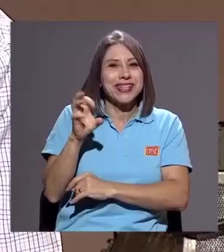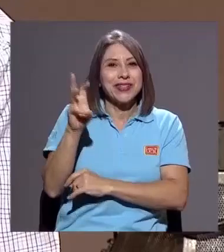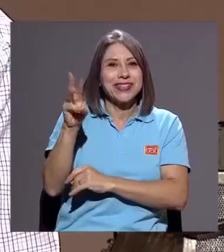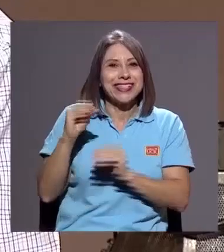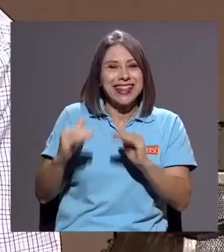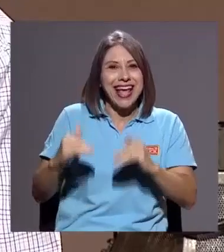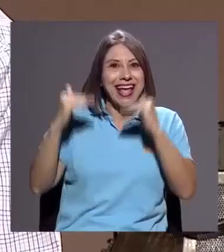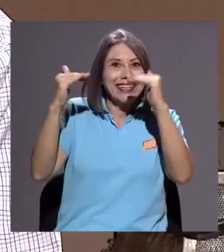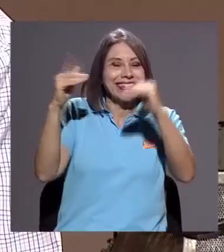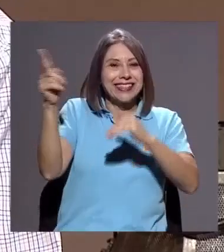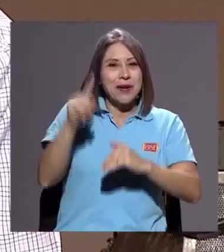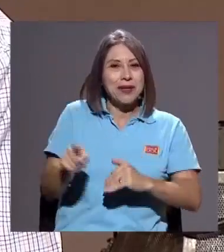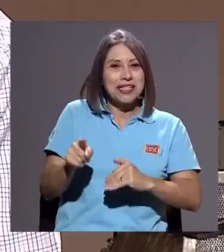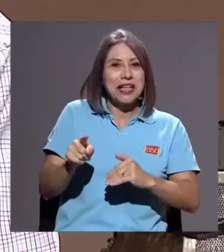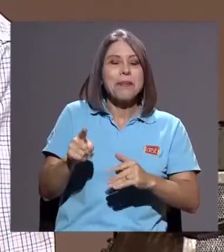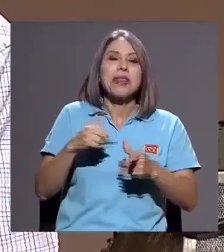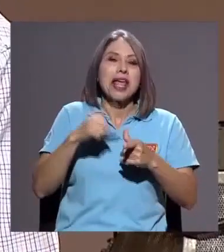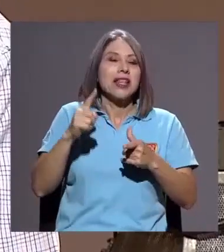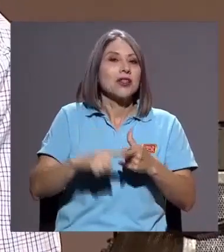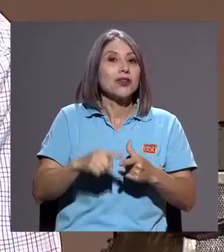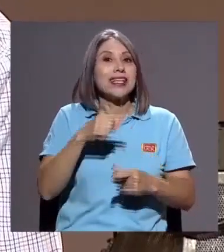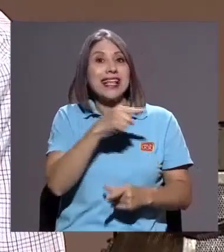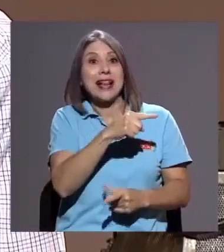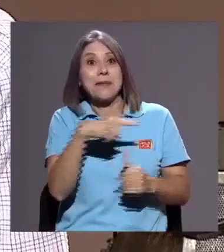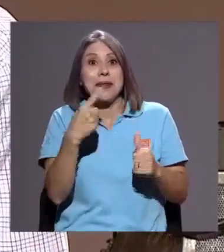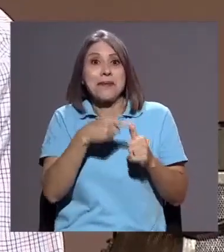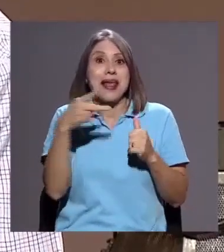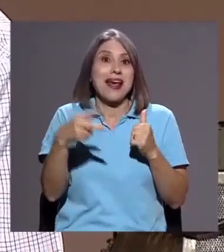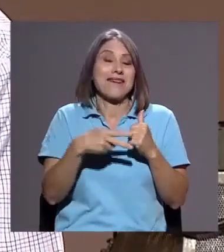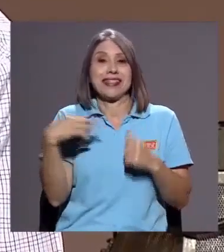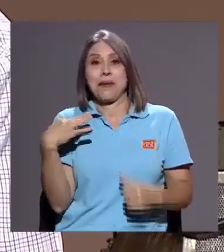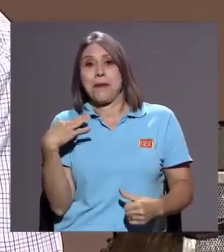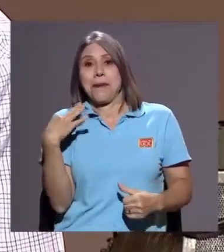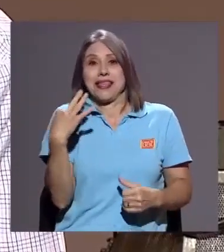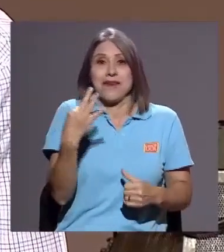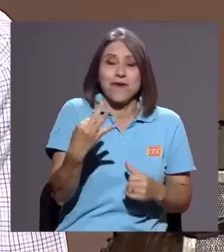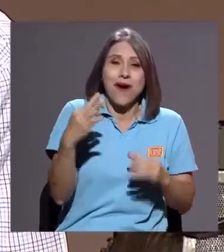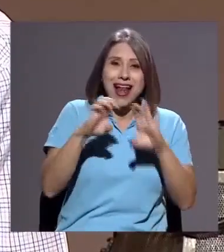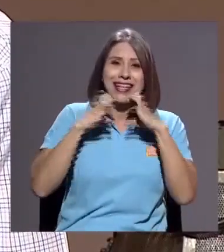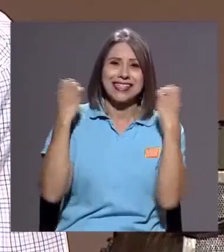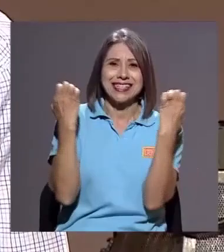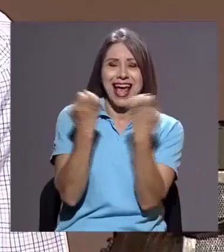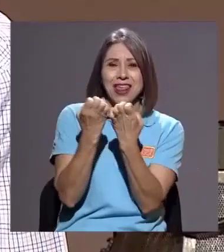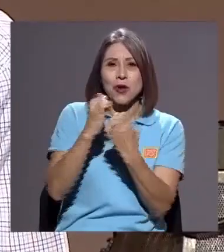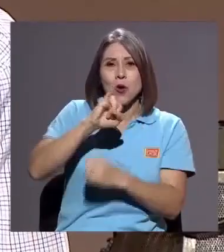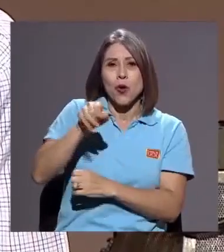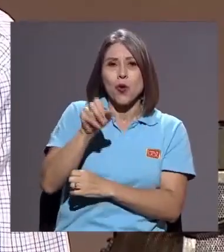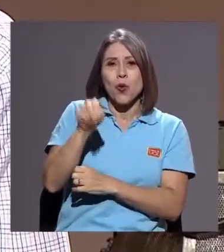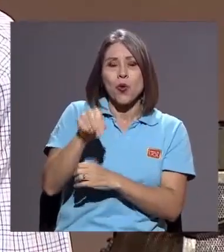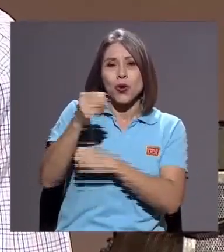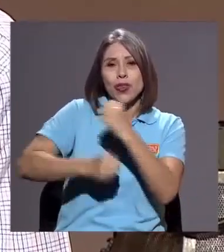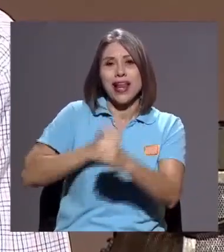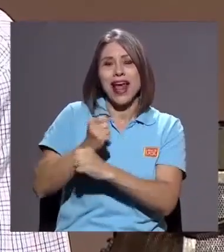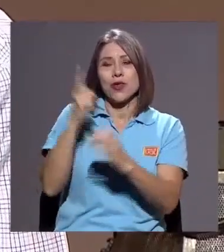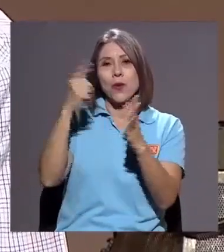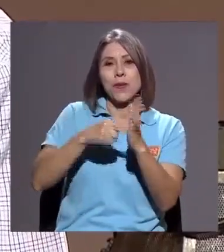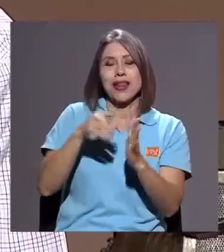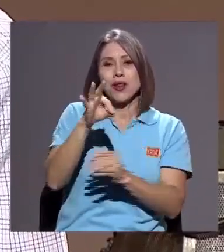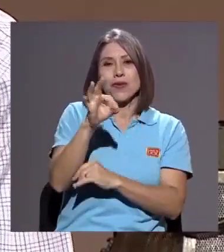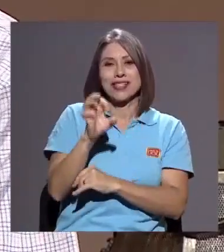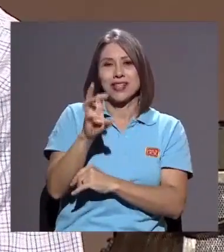Saprissa. Y bueno, en alguna oportunidad me llevó por primera vez al estadio, me acuerdo muy bien cuándo fue, junio del 65, Saprissa